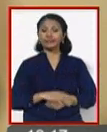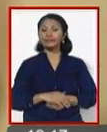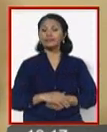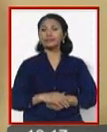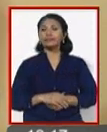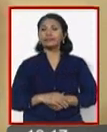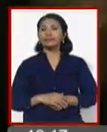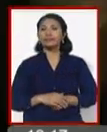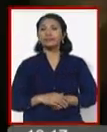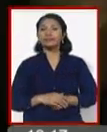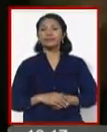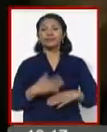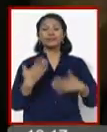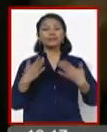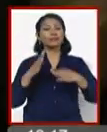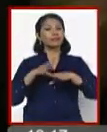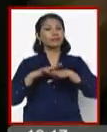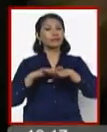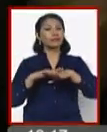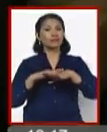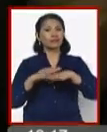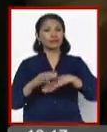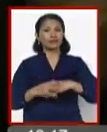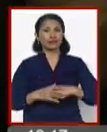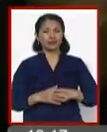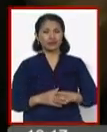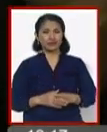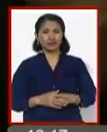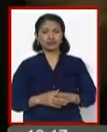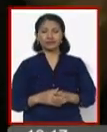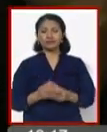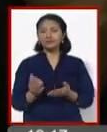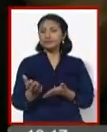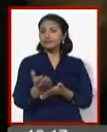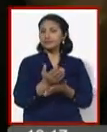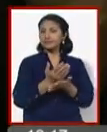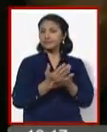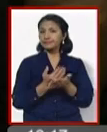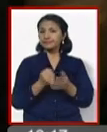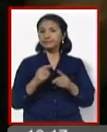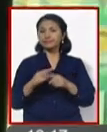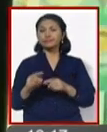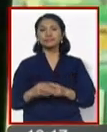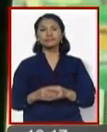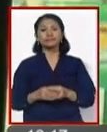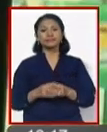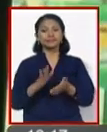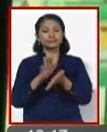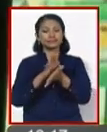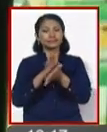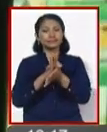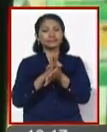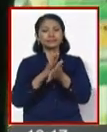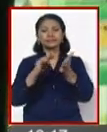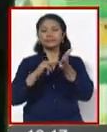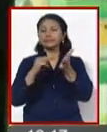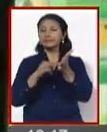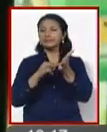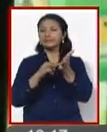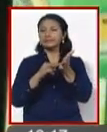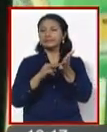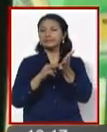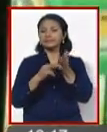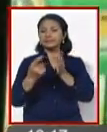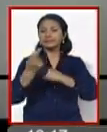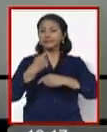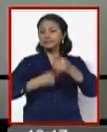todo caso, advertido o se han decomisado este tipo de folletería que tiene que ver con